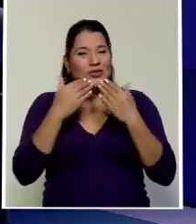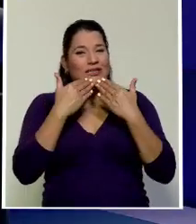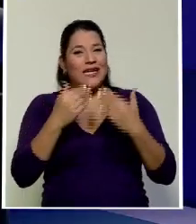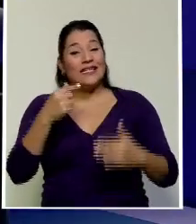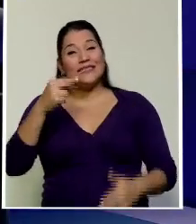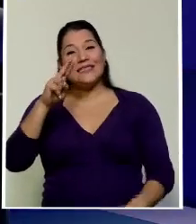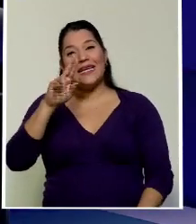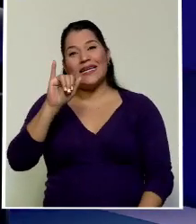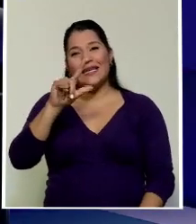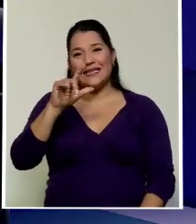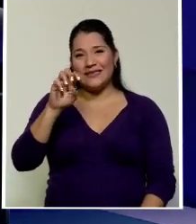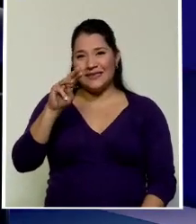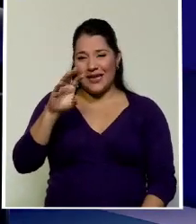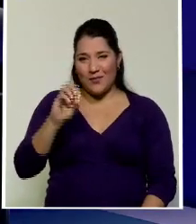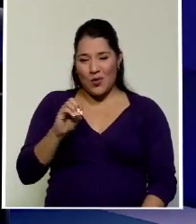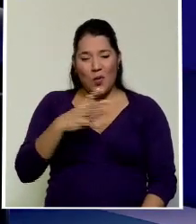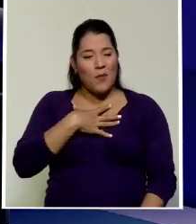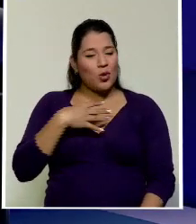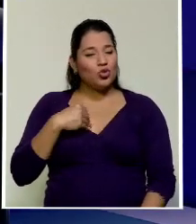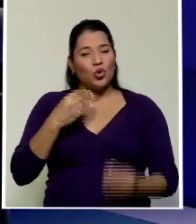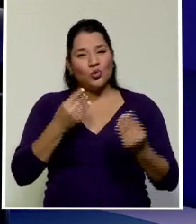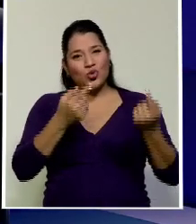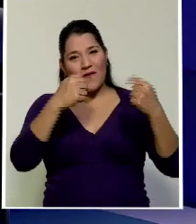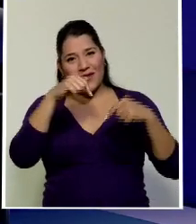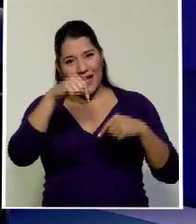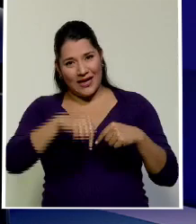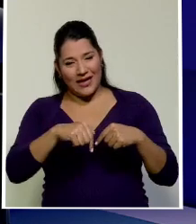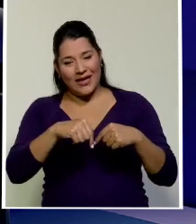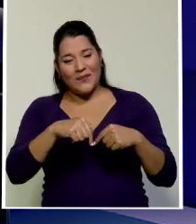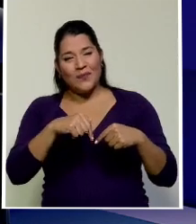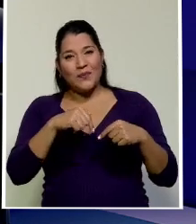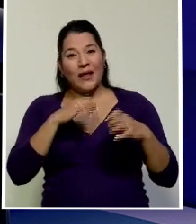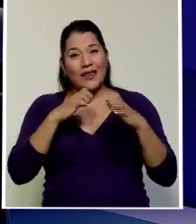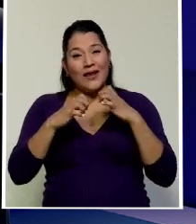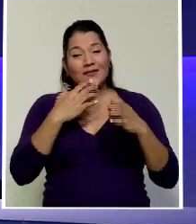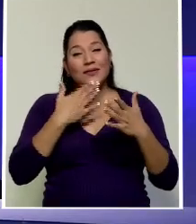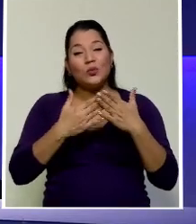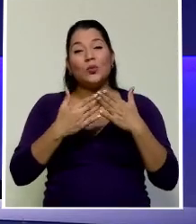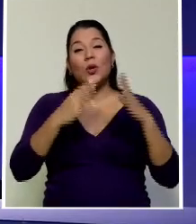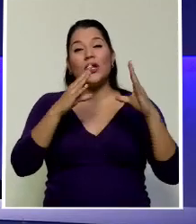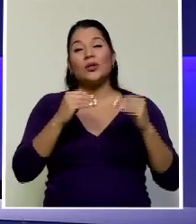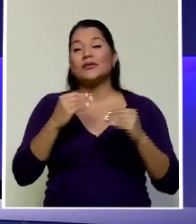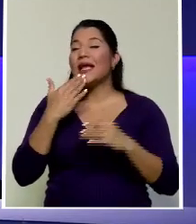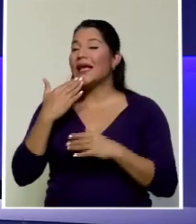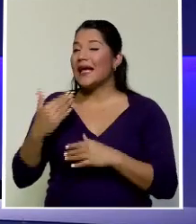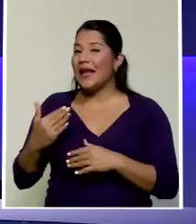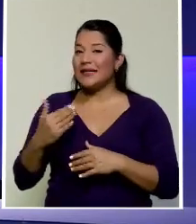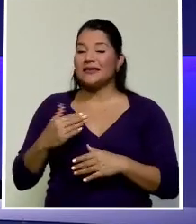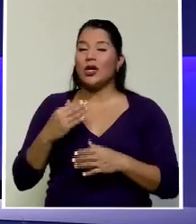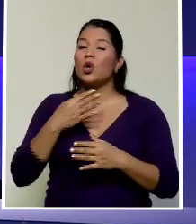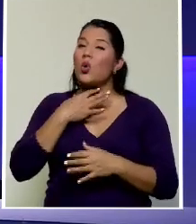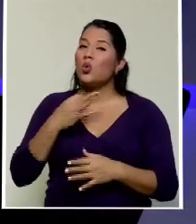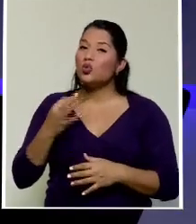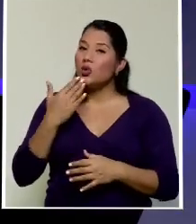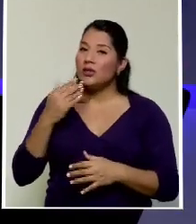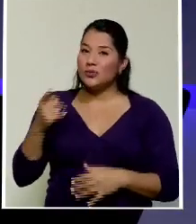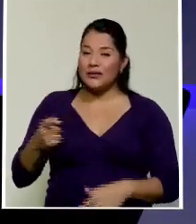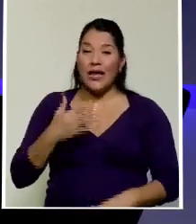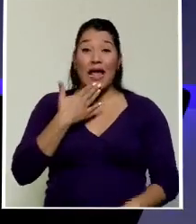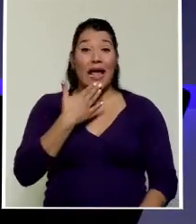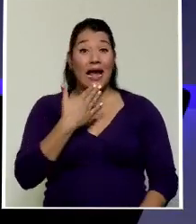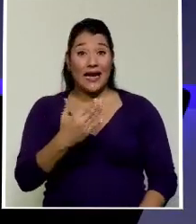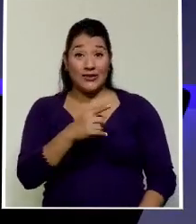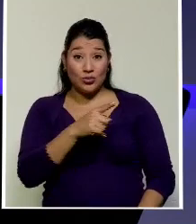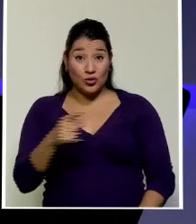Guillermo. Gracias. Me encantó tenerte acá en este Muchas programa. gracias. Buenas noches y gracias por tu tiempo. Con mucho gusto a vos. Y a